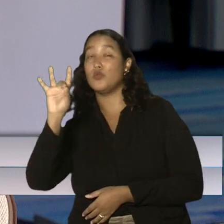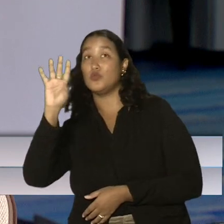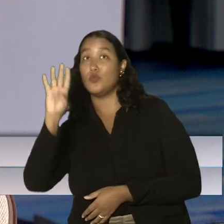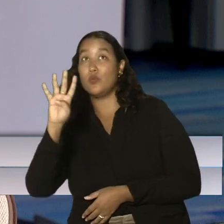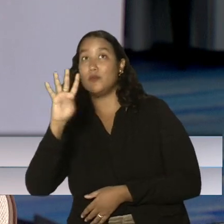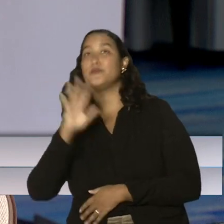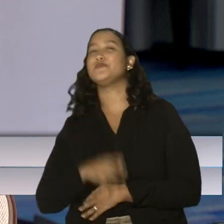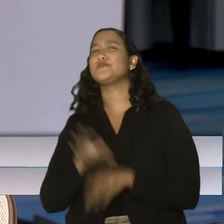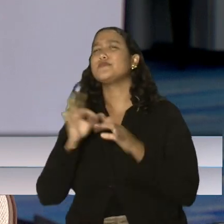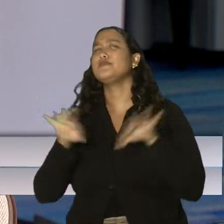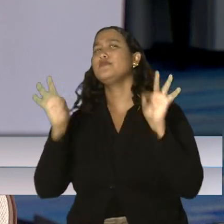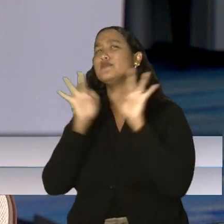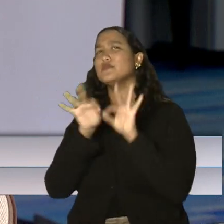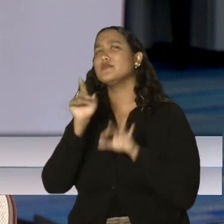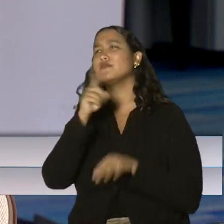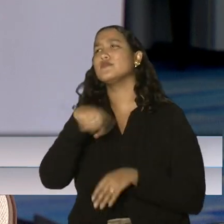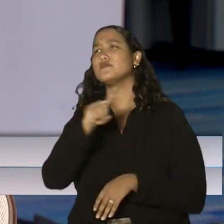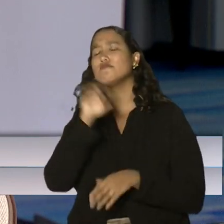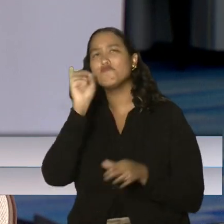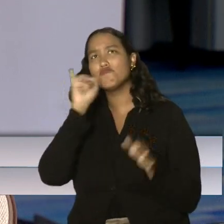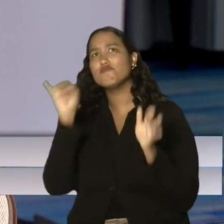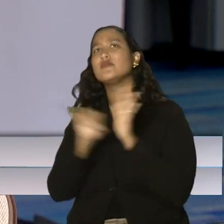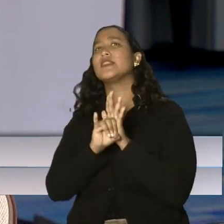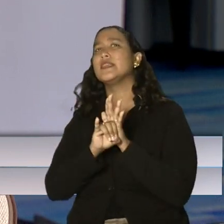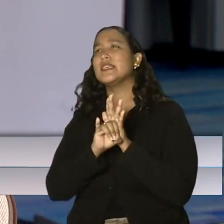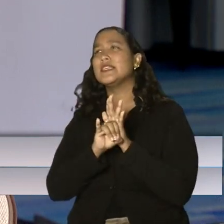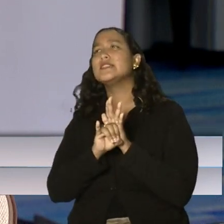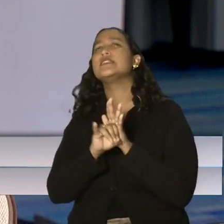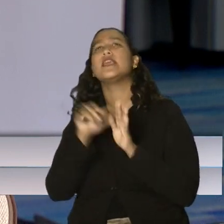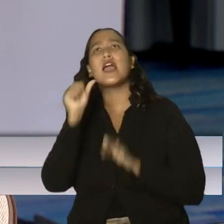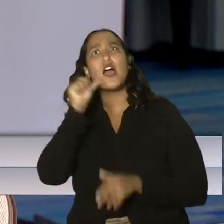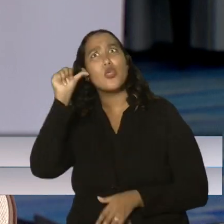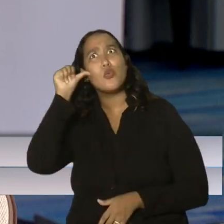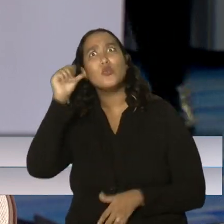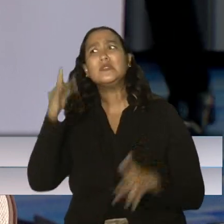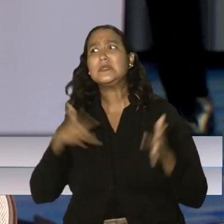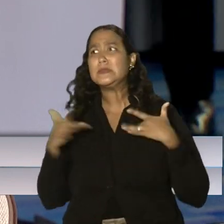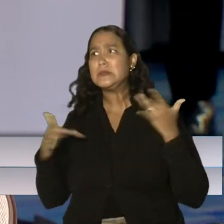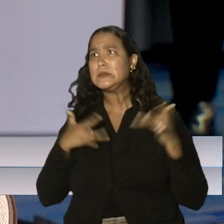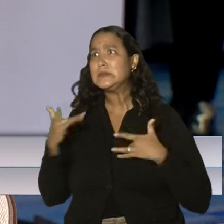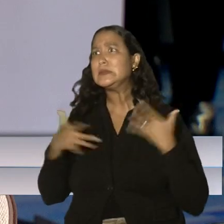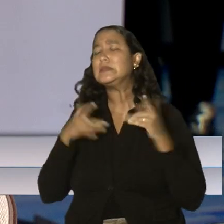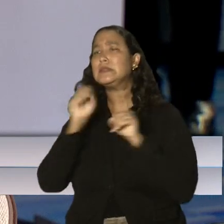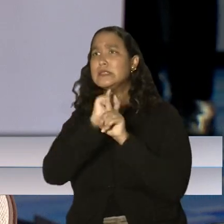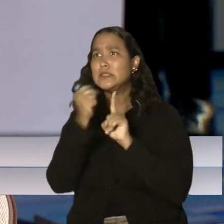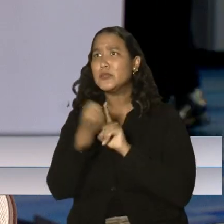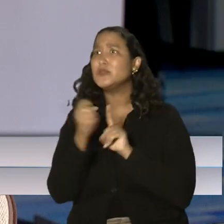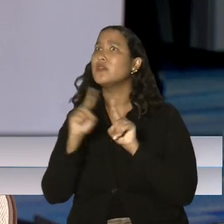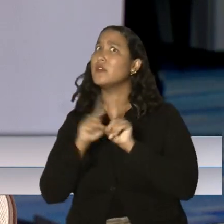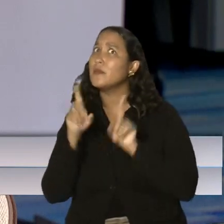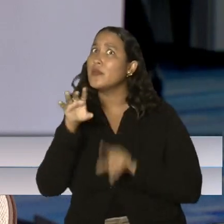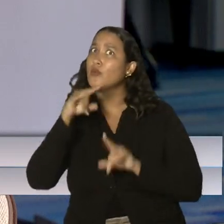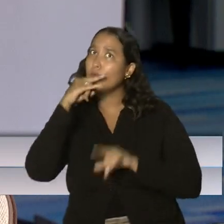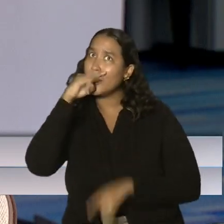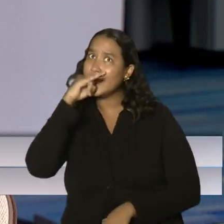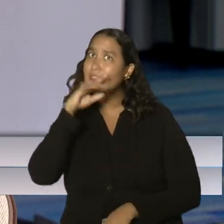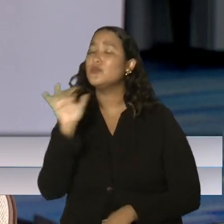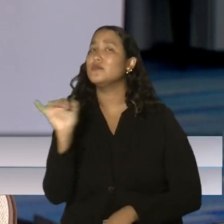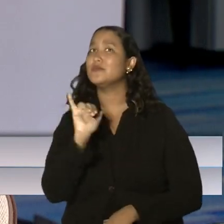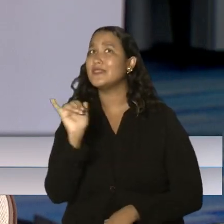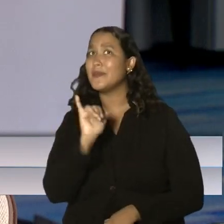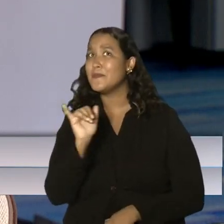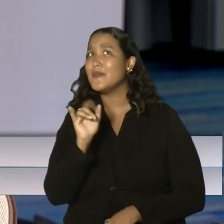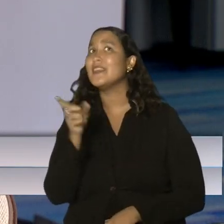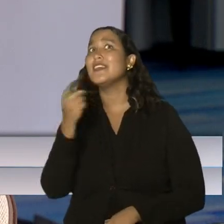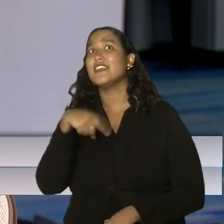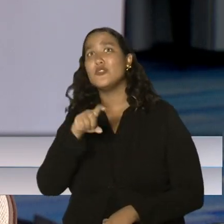reconocer cal igual que que los adultos pasan por momentos de crisis ansiedad y estrés los niños también este necesitan maneras